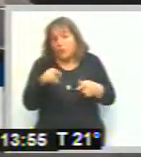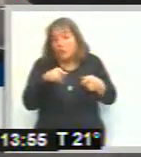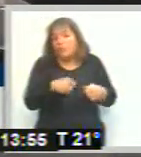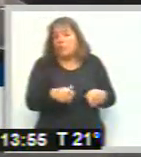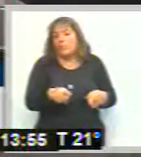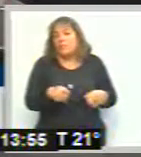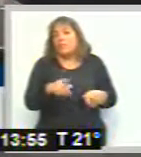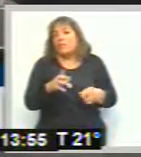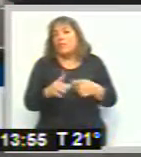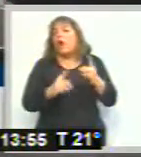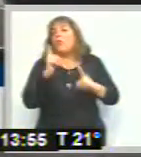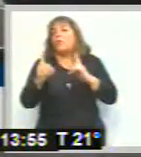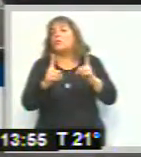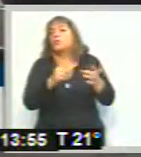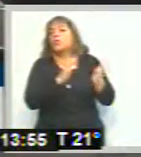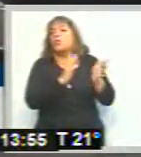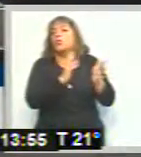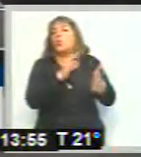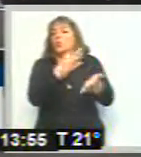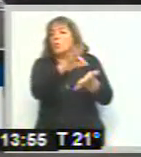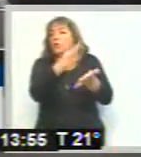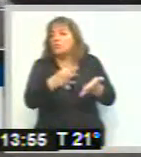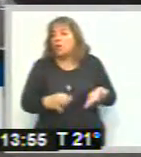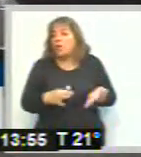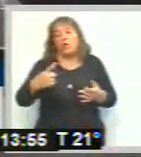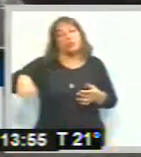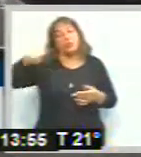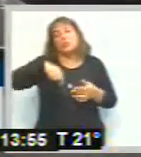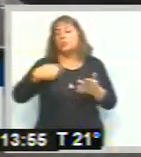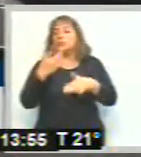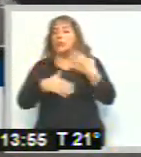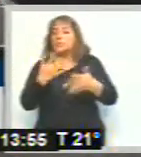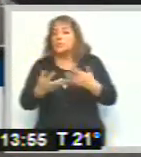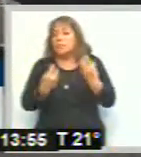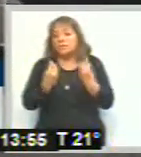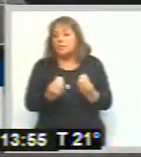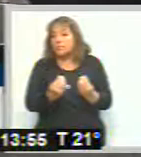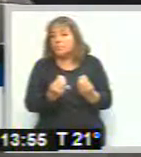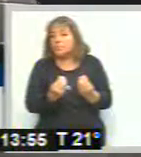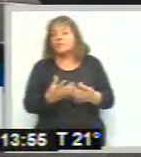merecen su tratamiento, perdón. Lo que nosotros venimos haciendo es